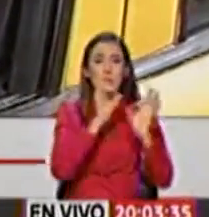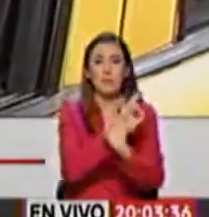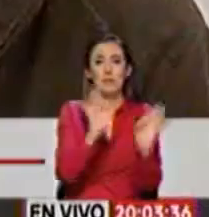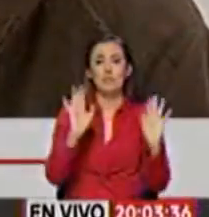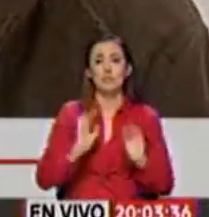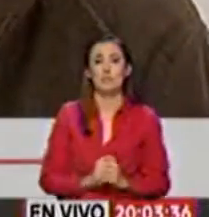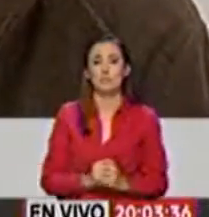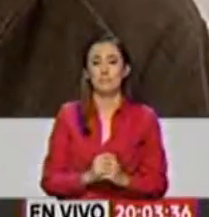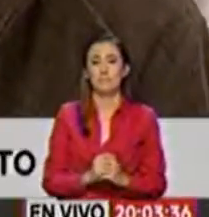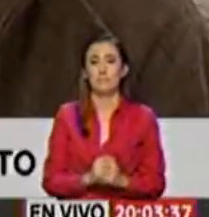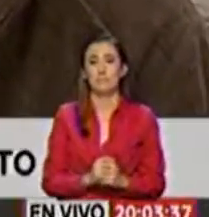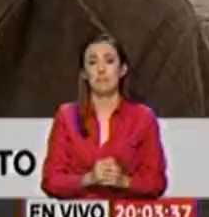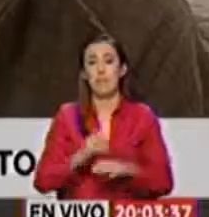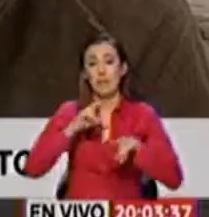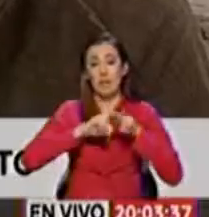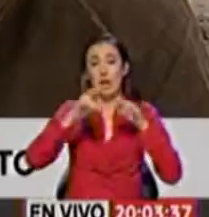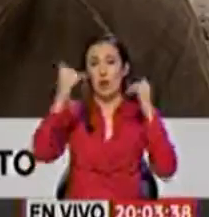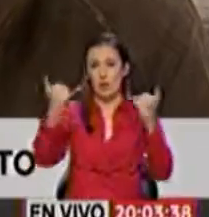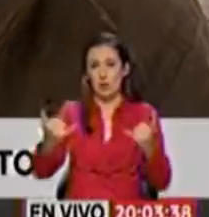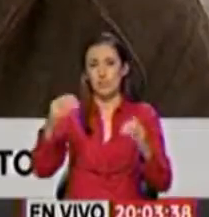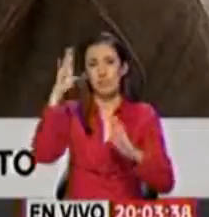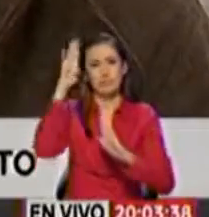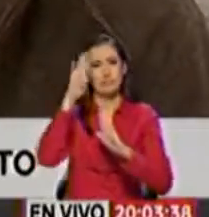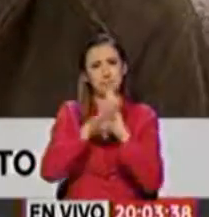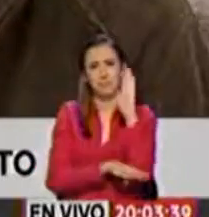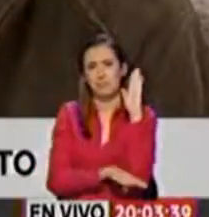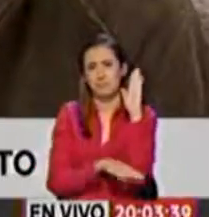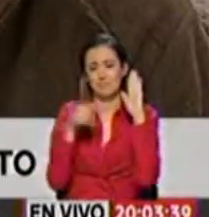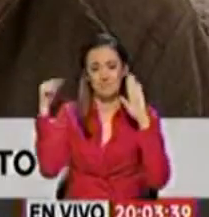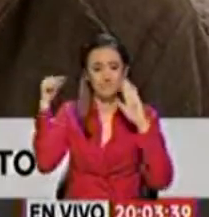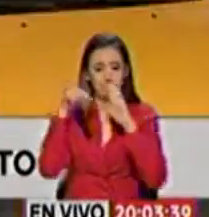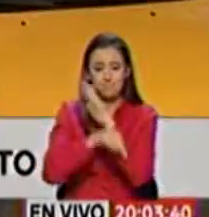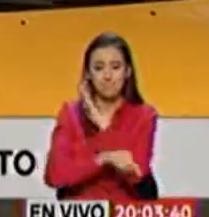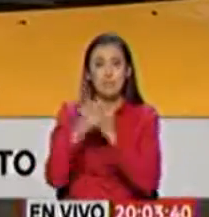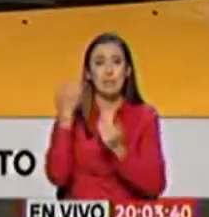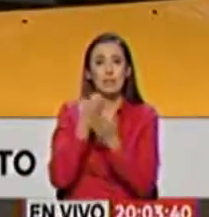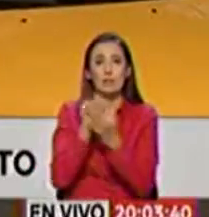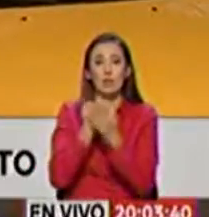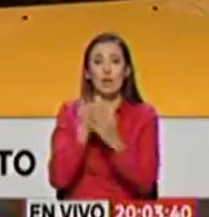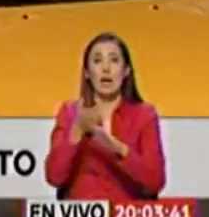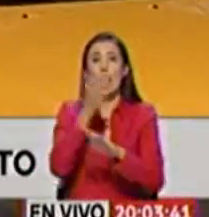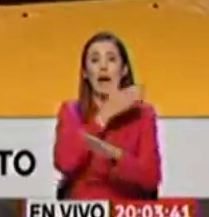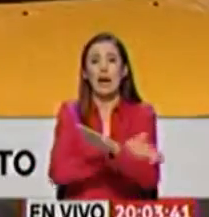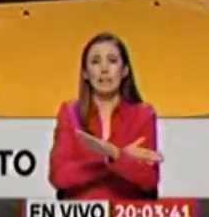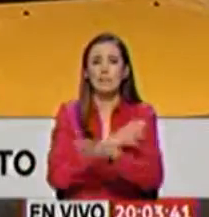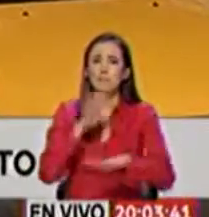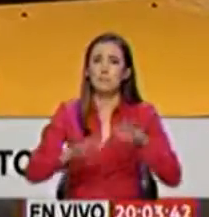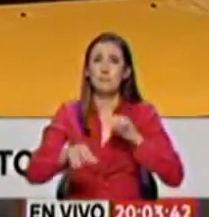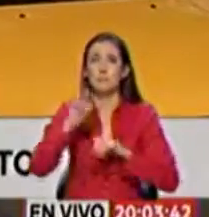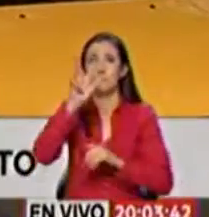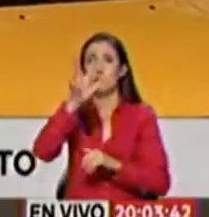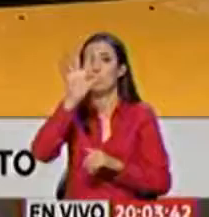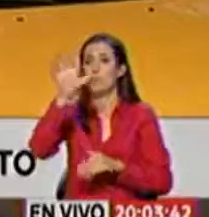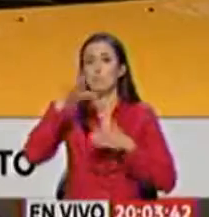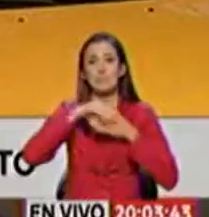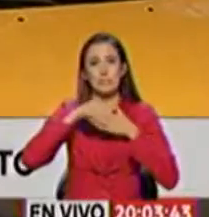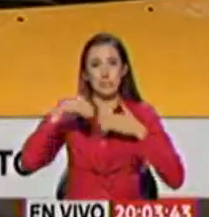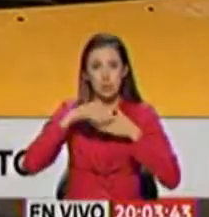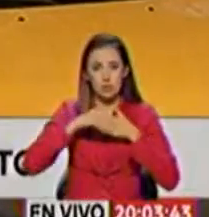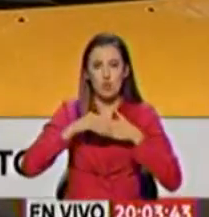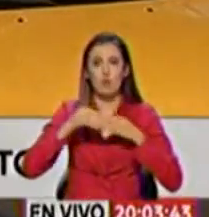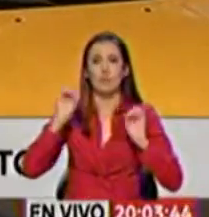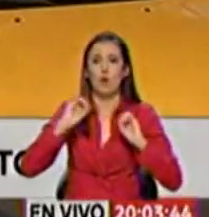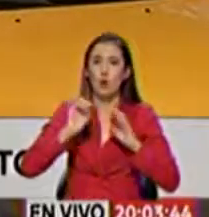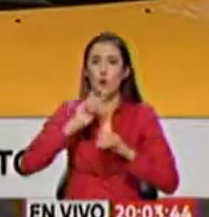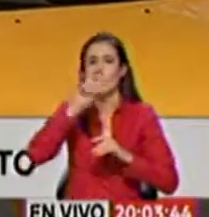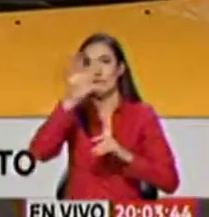nos quitan el trabajo. El taxismo hoy en día se está yendo a pique económicamente. Antes sacábamos un promedio de 25 o